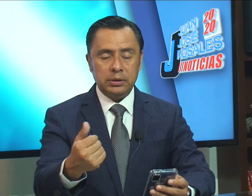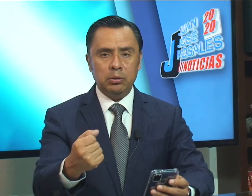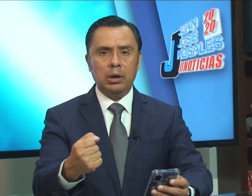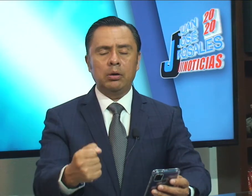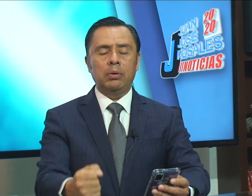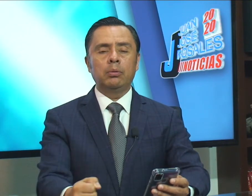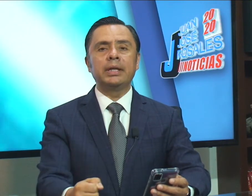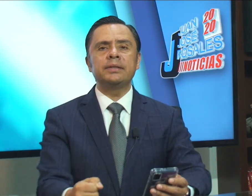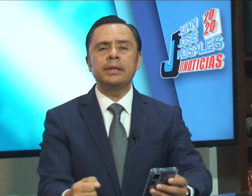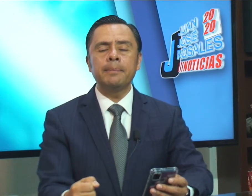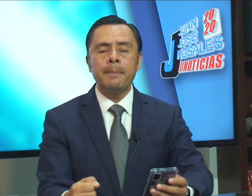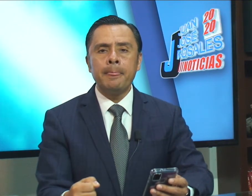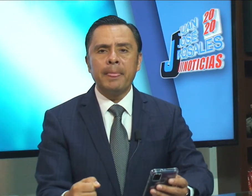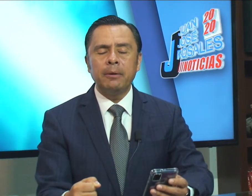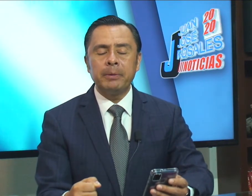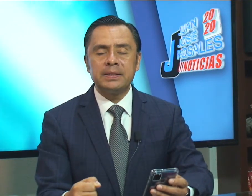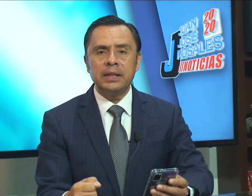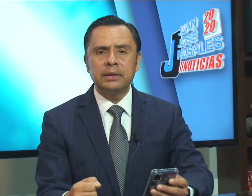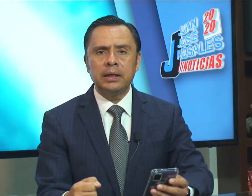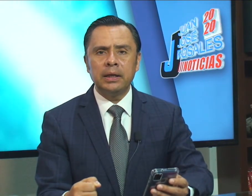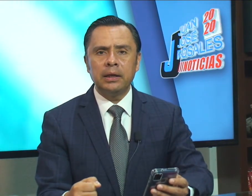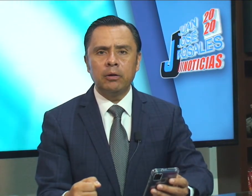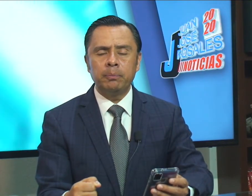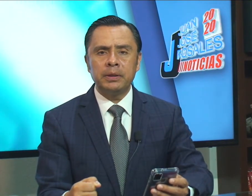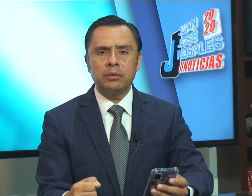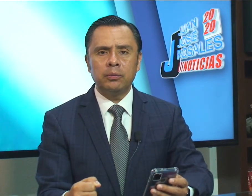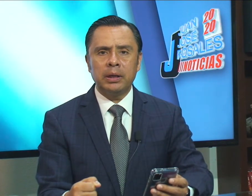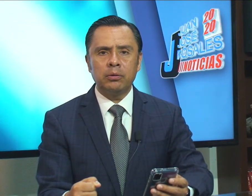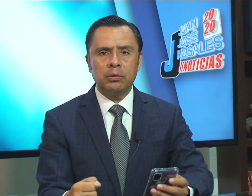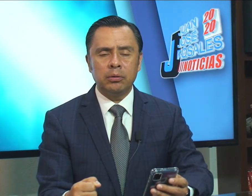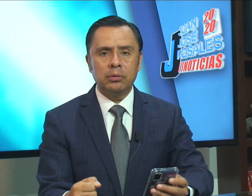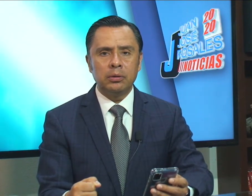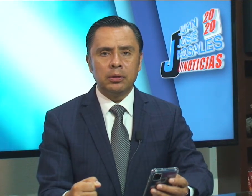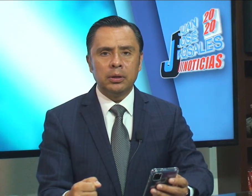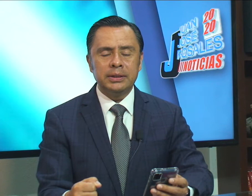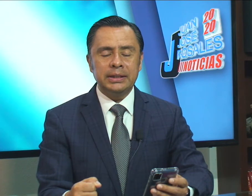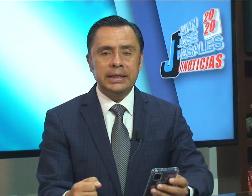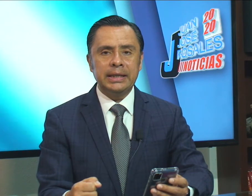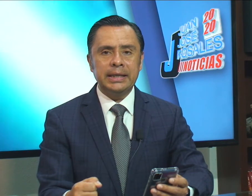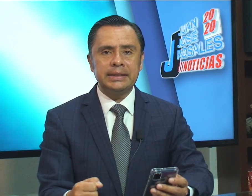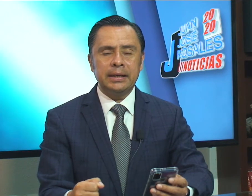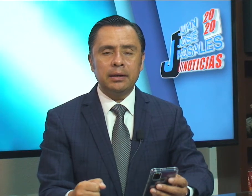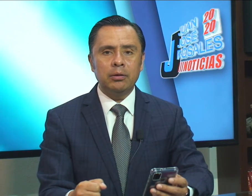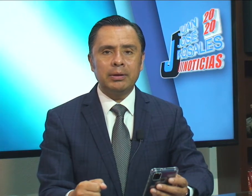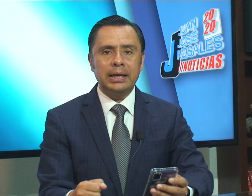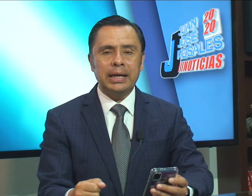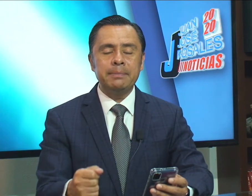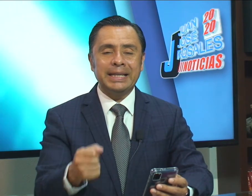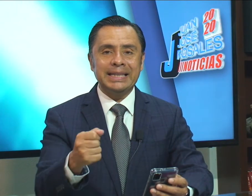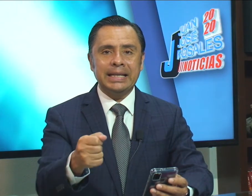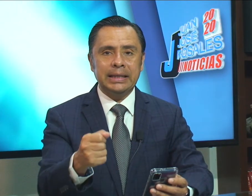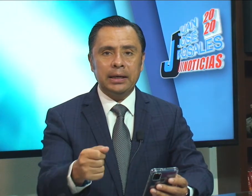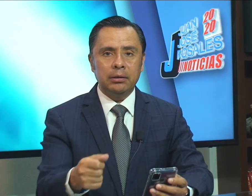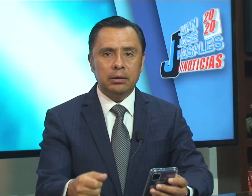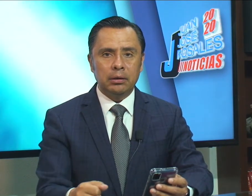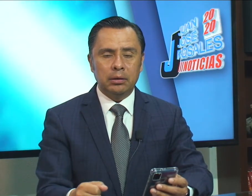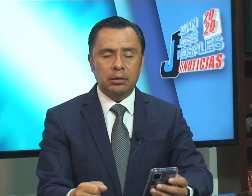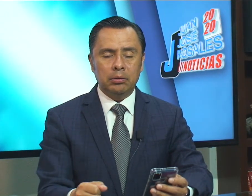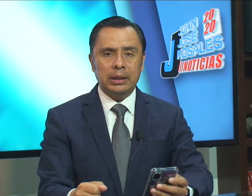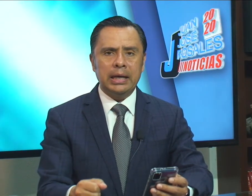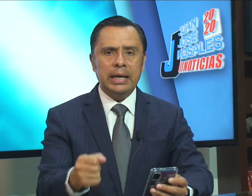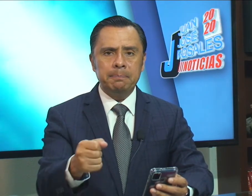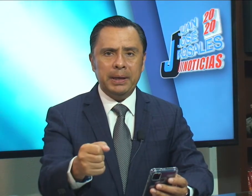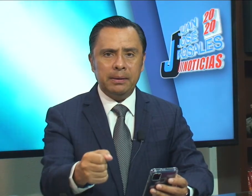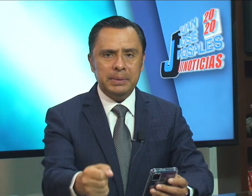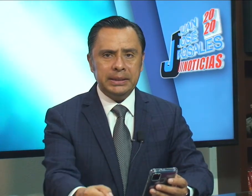a su investidura, lo vuelvo a decir, al presidente López Obrador no. Se tiene que hacer lo que la ley mandata,